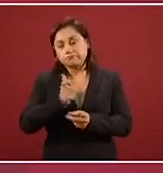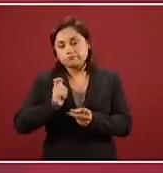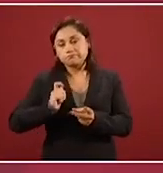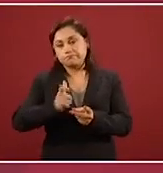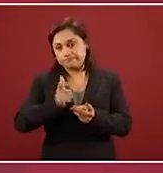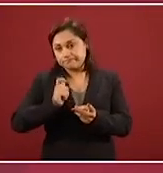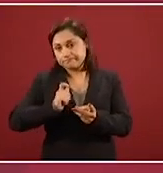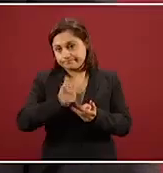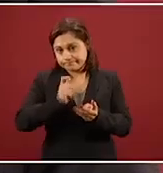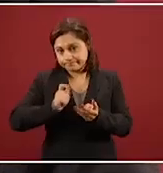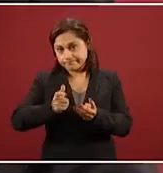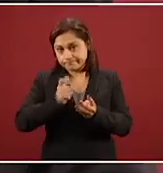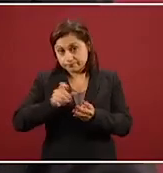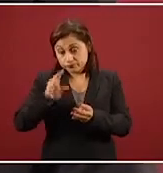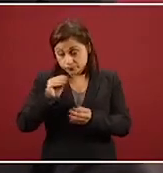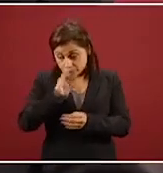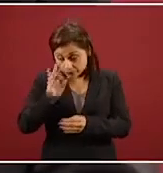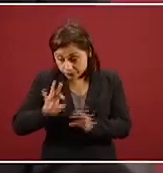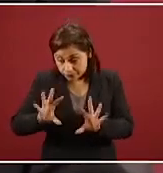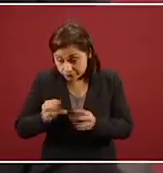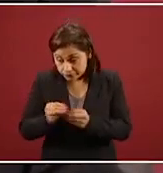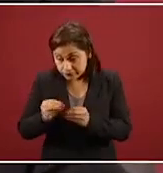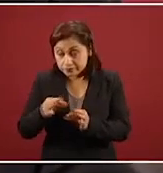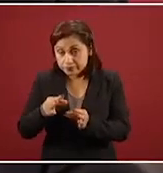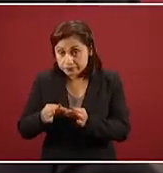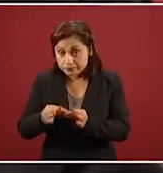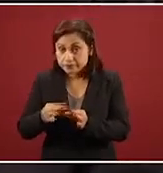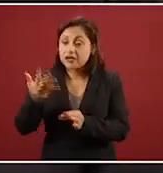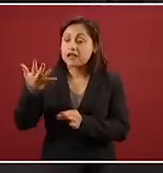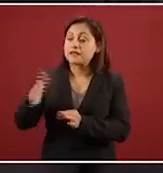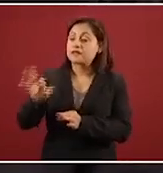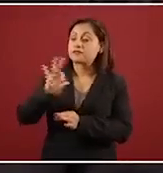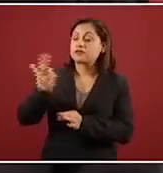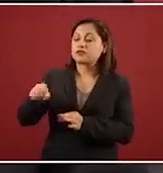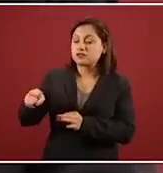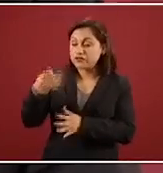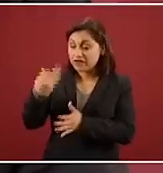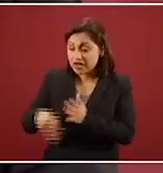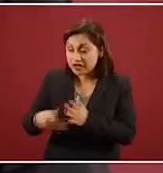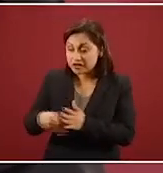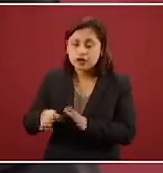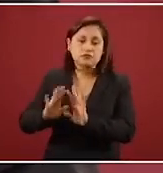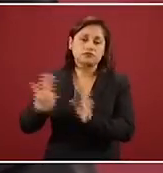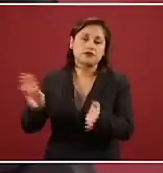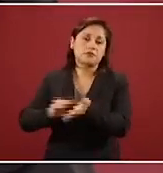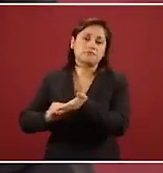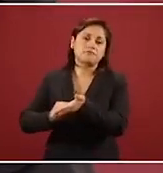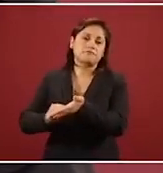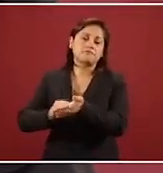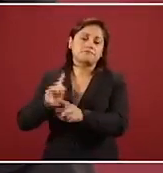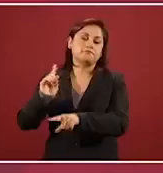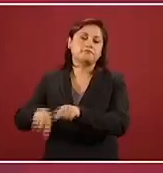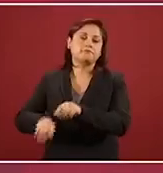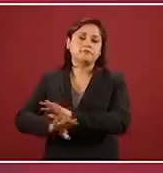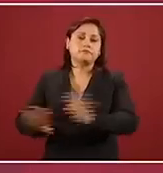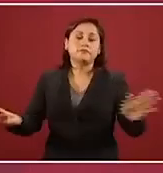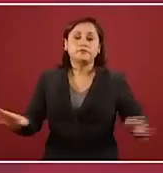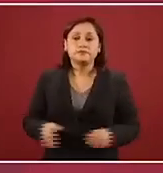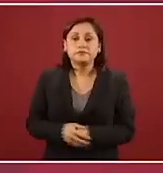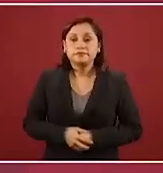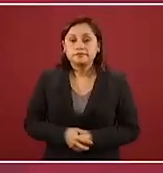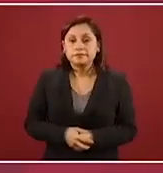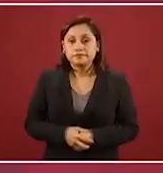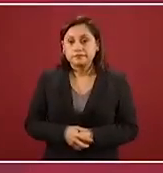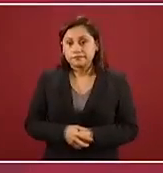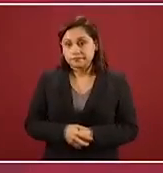descontaban los últimos 10% restantes del crédito. Y en este